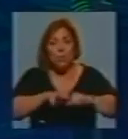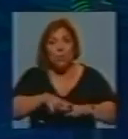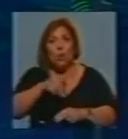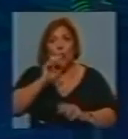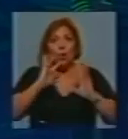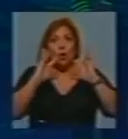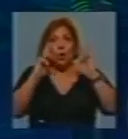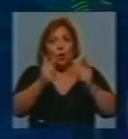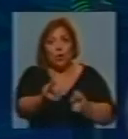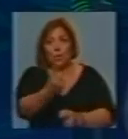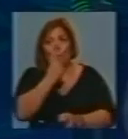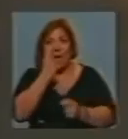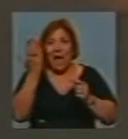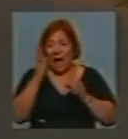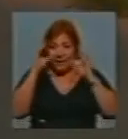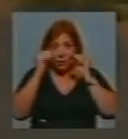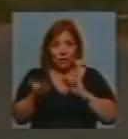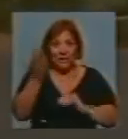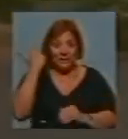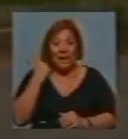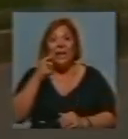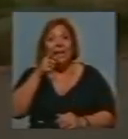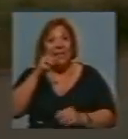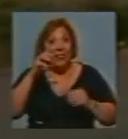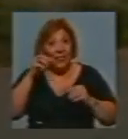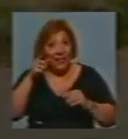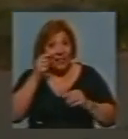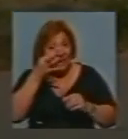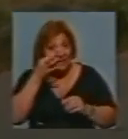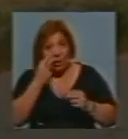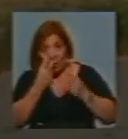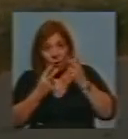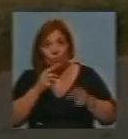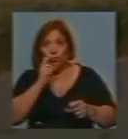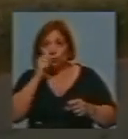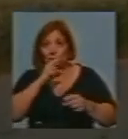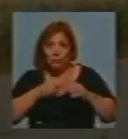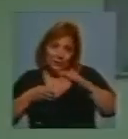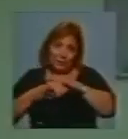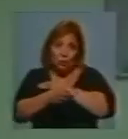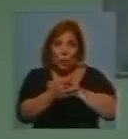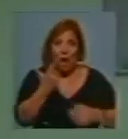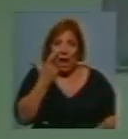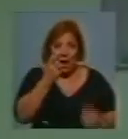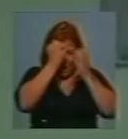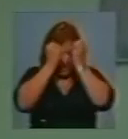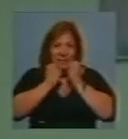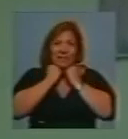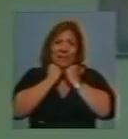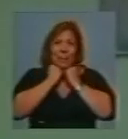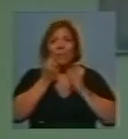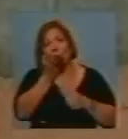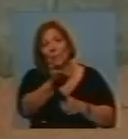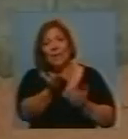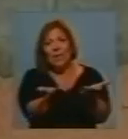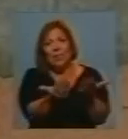intentó robarle en la noche de ayer. Según testigos, el joven ingresó al local armado con la cara tapada, solicitó